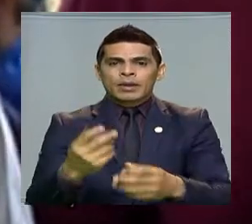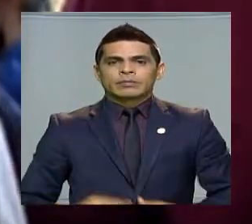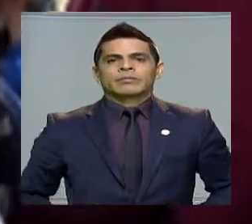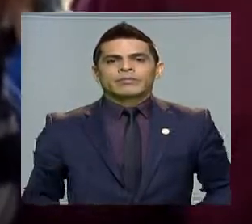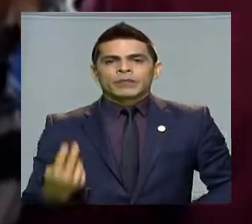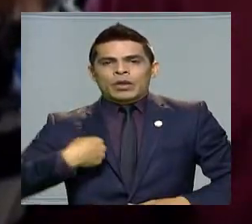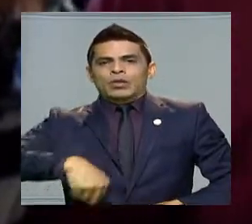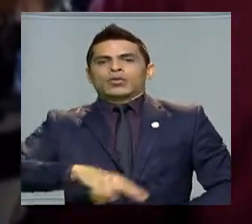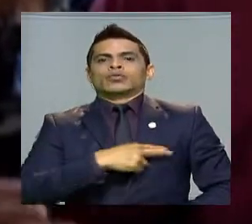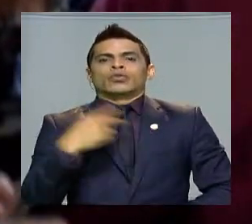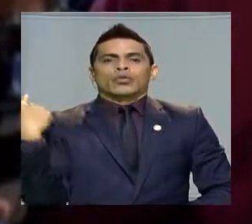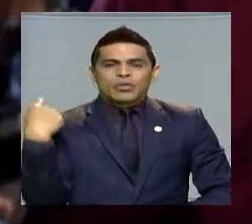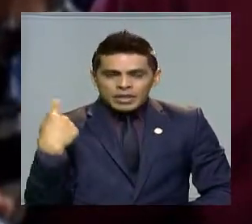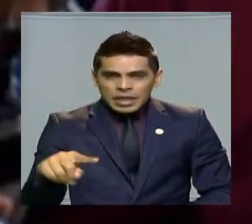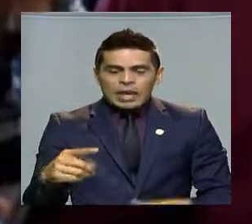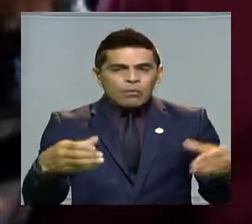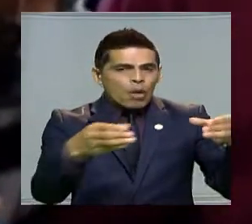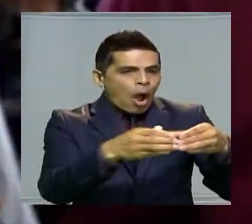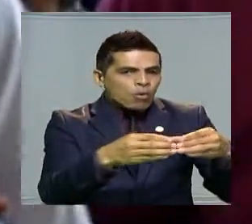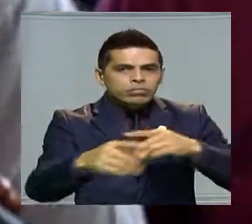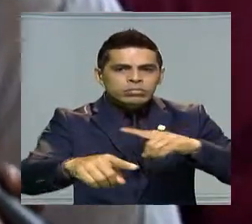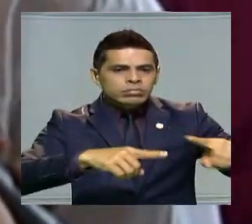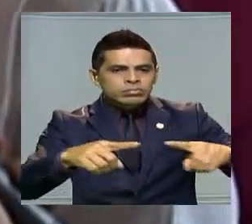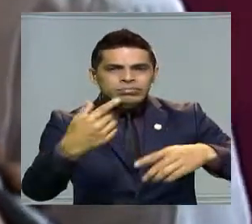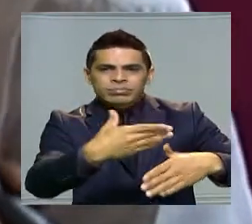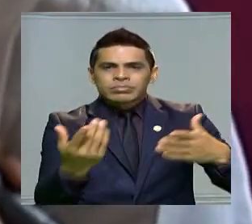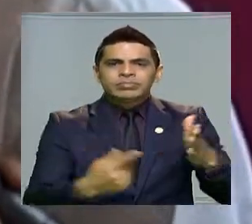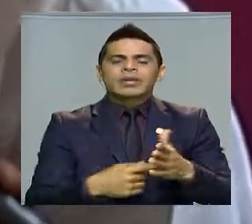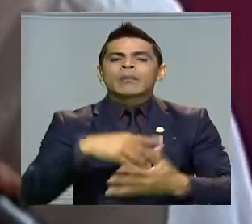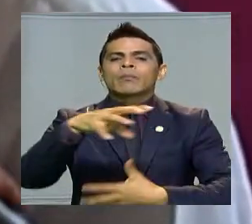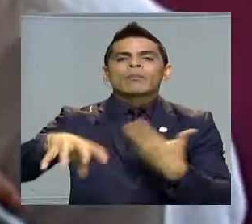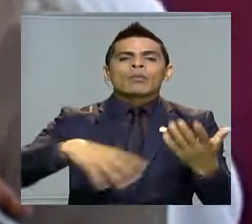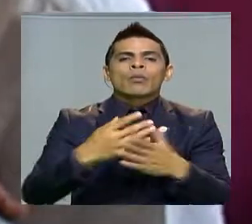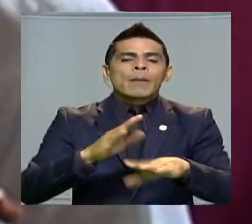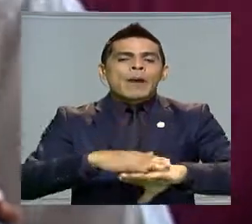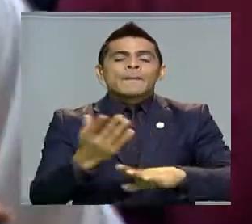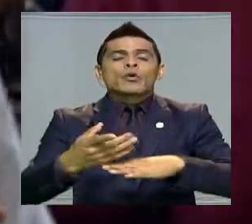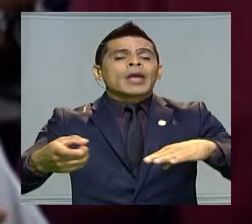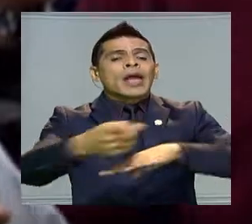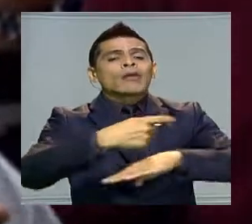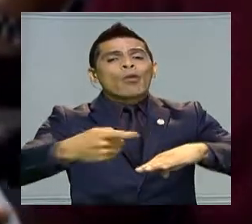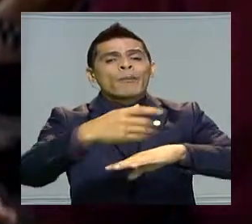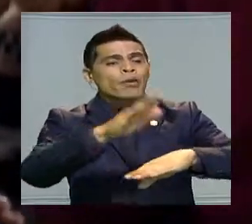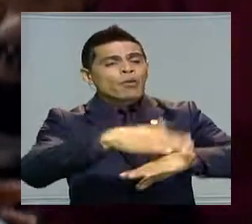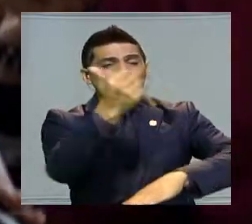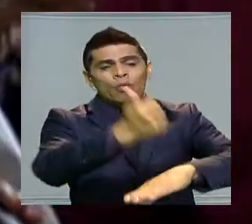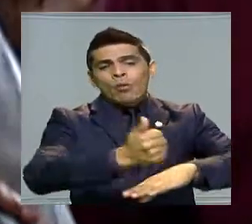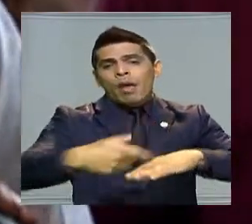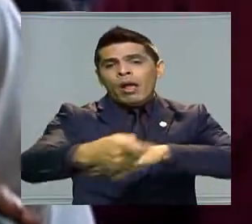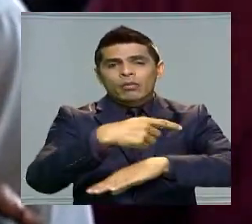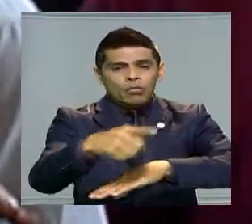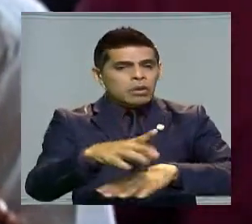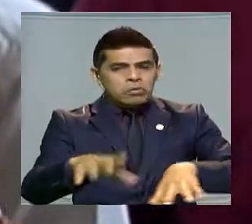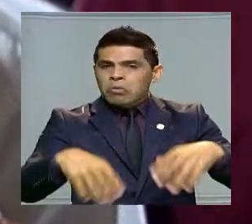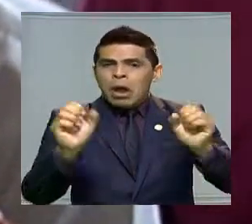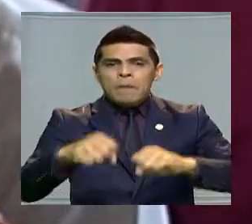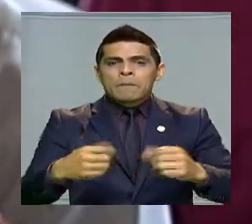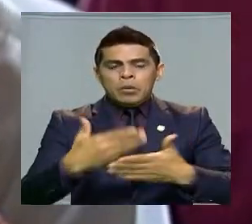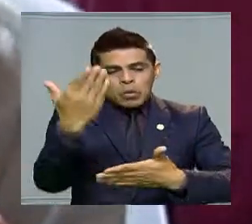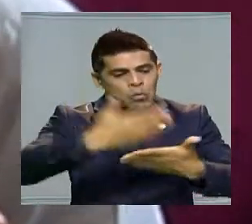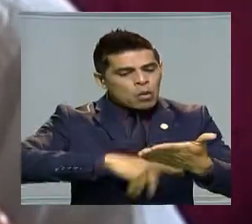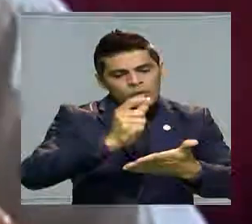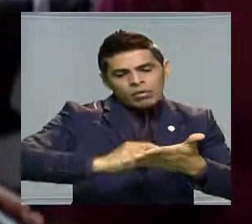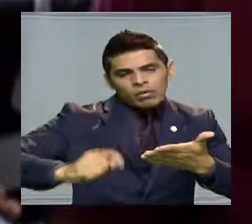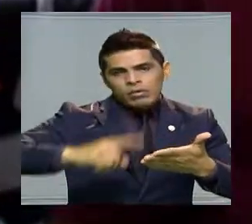junta directiva. Hay una situación laboral que está presentada por culpa del gobierno, porque el gobierno no aprobó la contratación colectiva el año pasado,